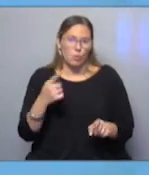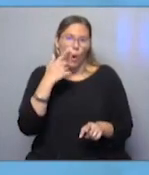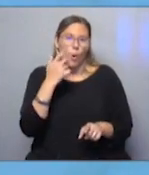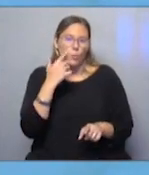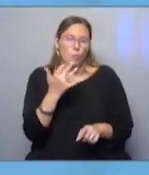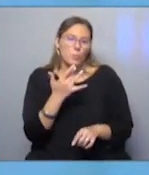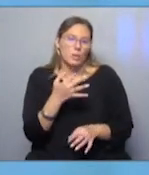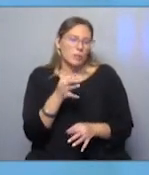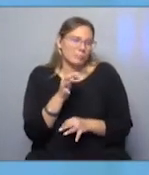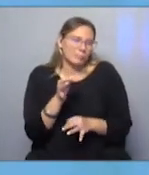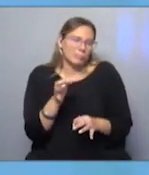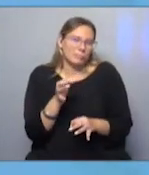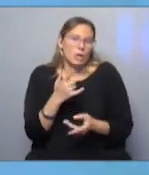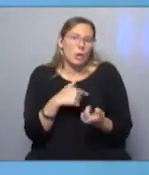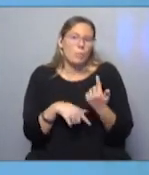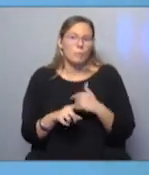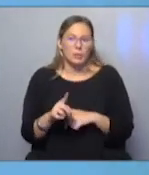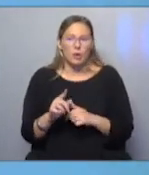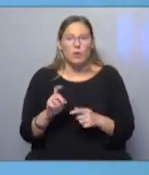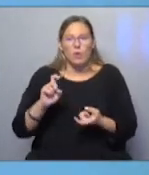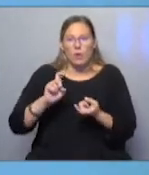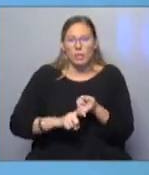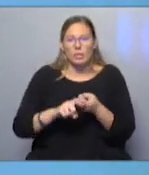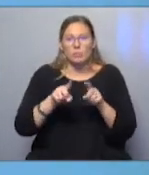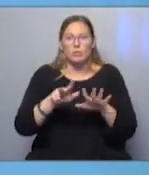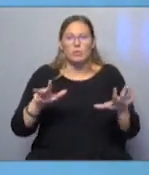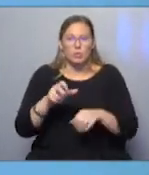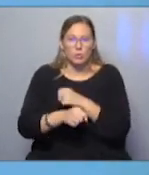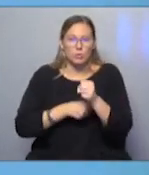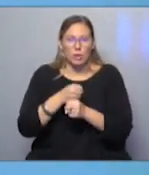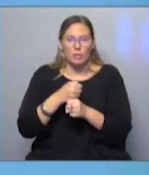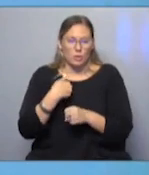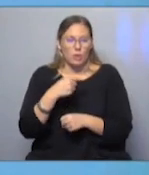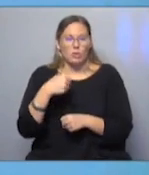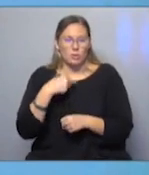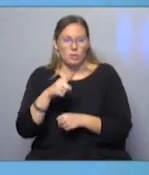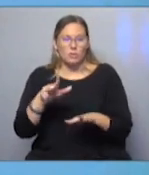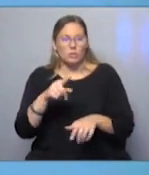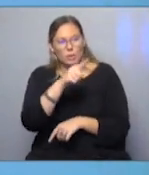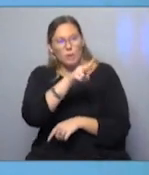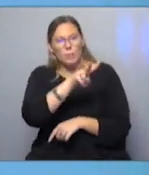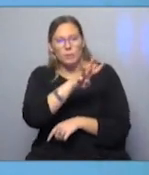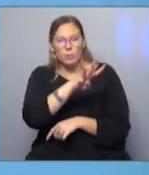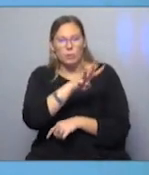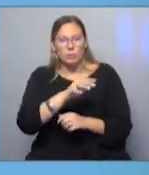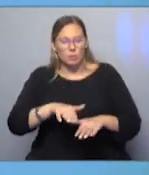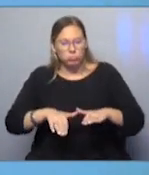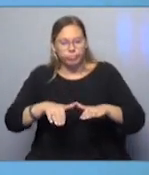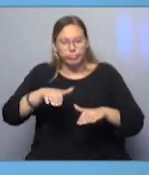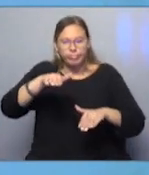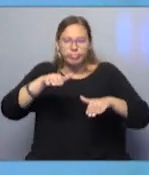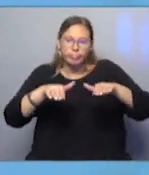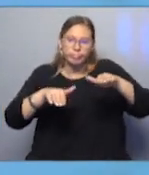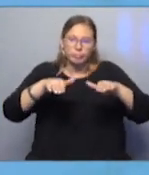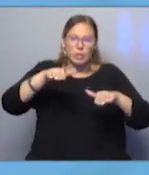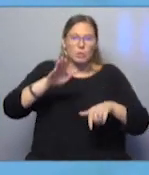maravilloso pero bueno nos casamos a los 18 y el 24 yo 18 y fuimos creciendo diferentes en